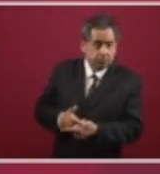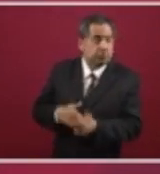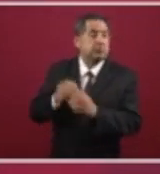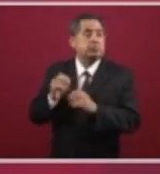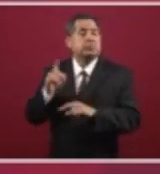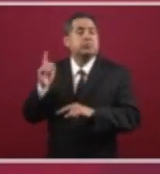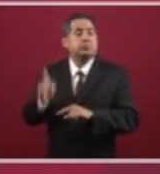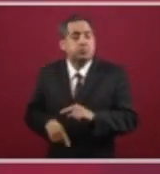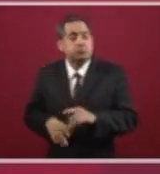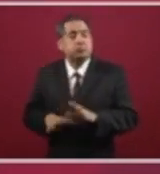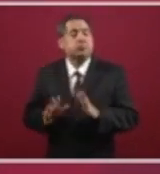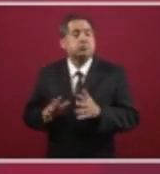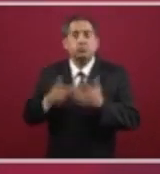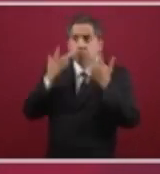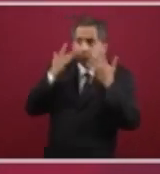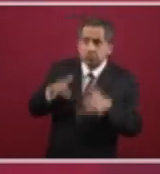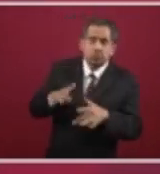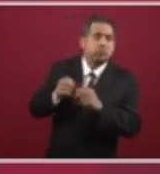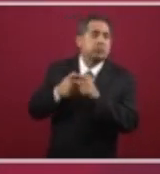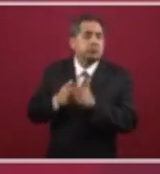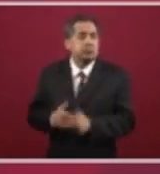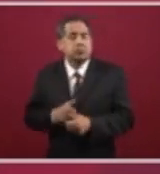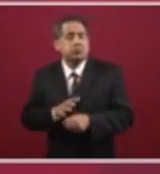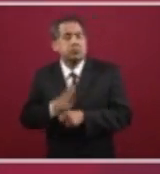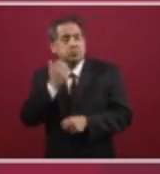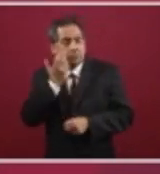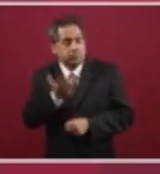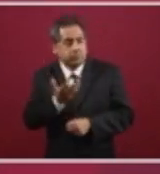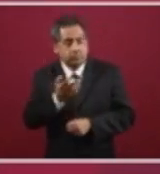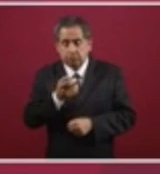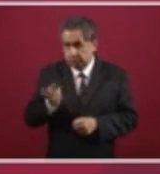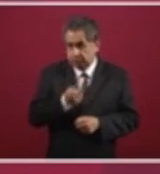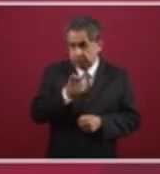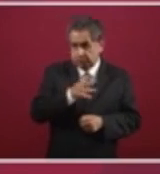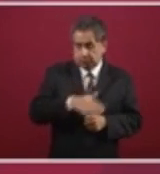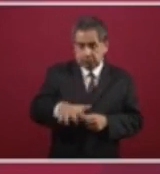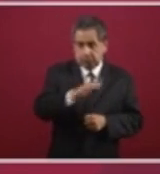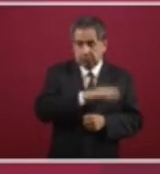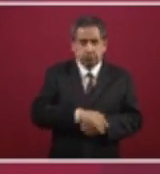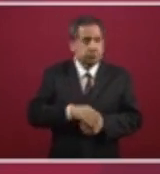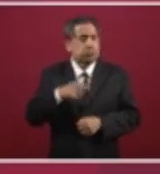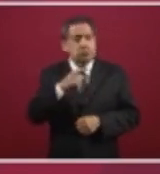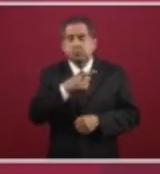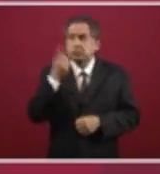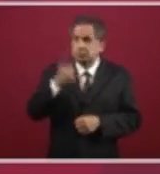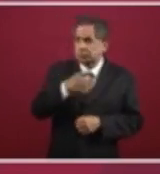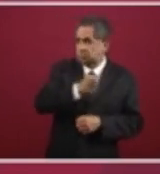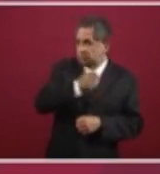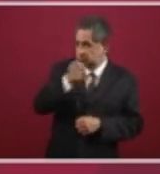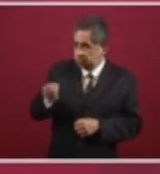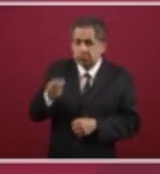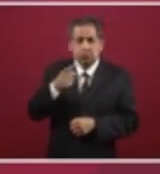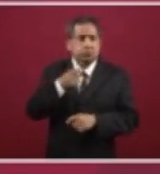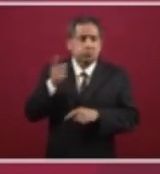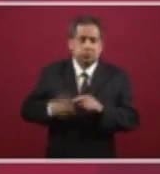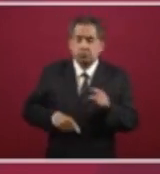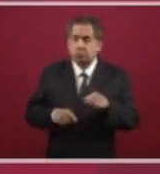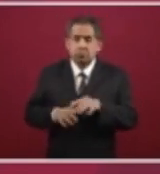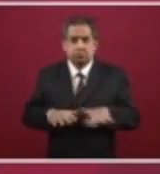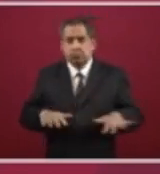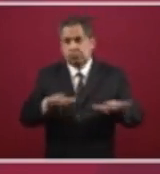continúe o que renuncie el presidente. El pueblo pone y el pueblo quita.